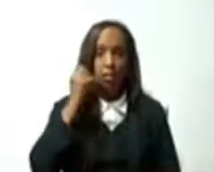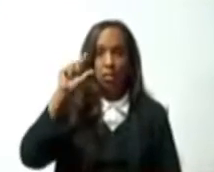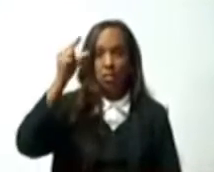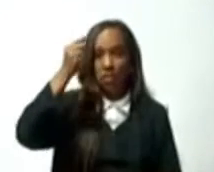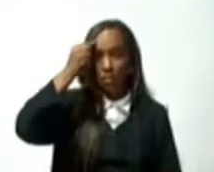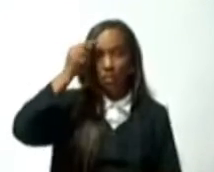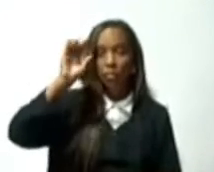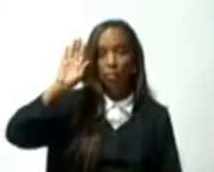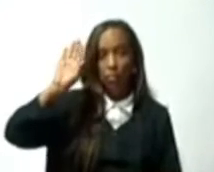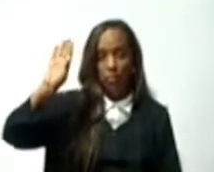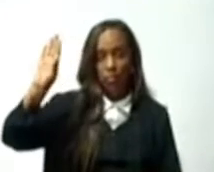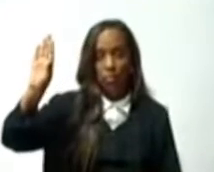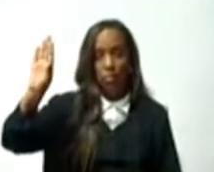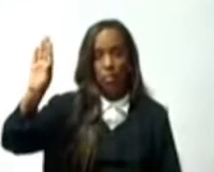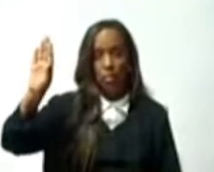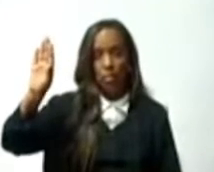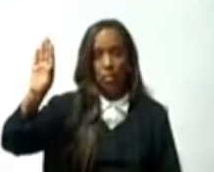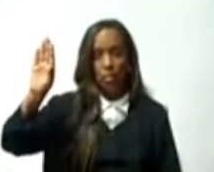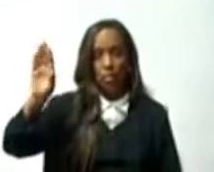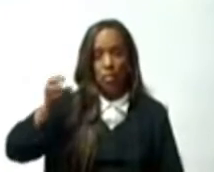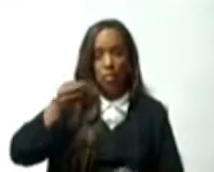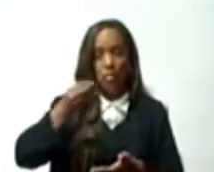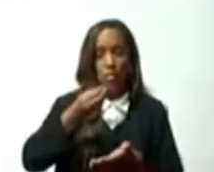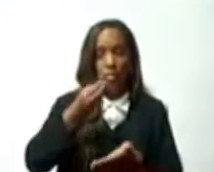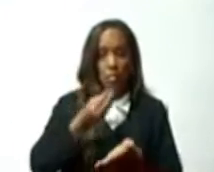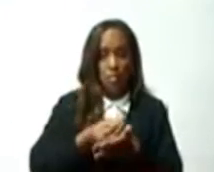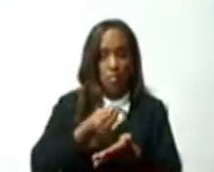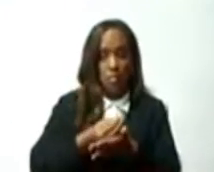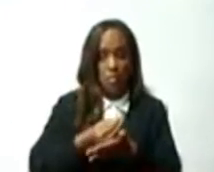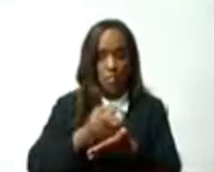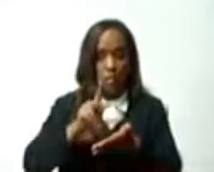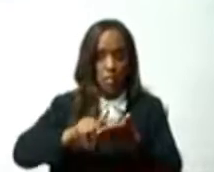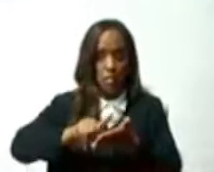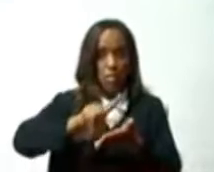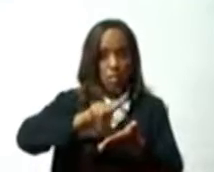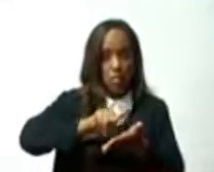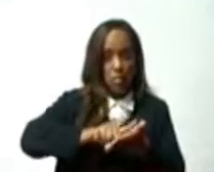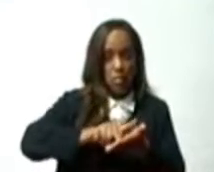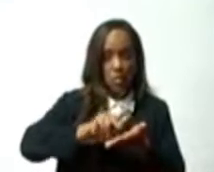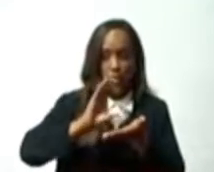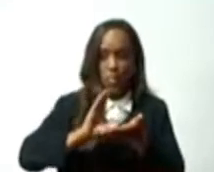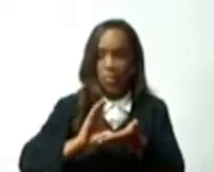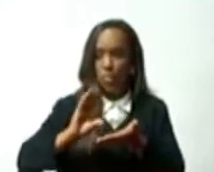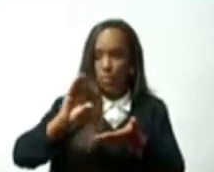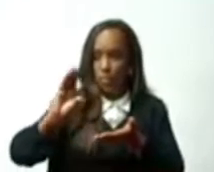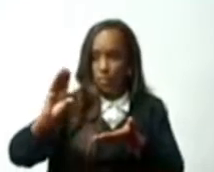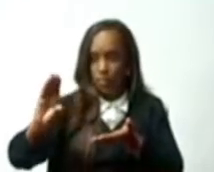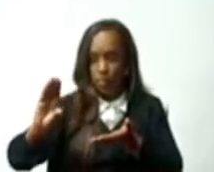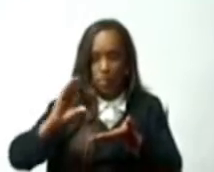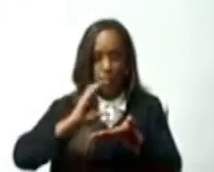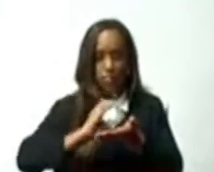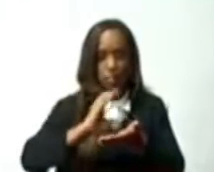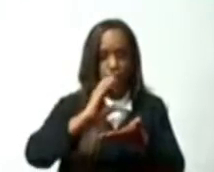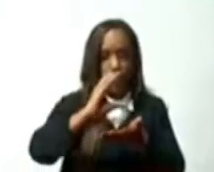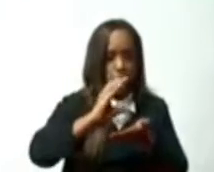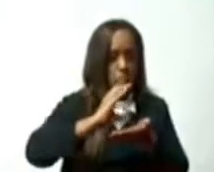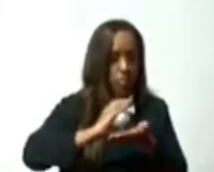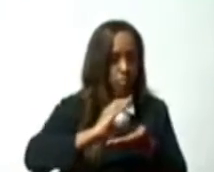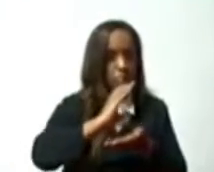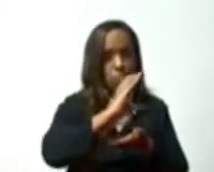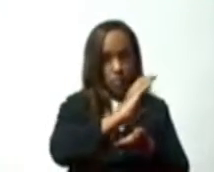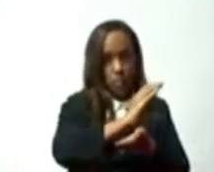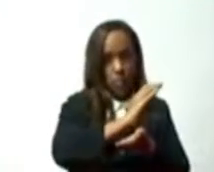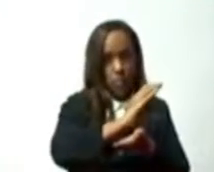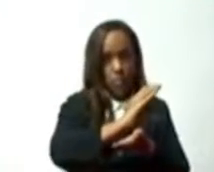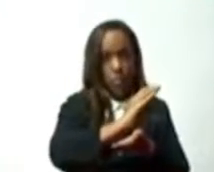demarcaciones geográficas, de manera que sea proporcional a los aportes de aquellas